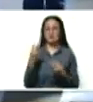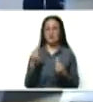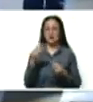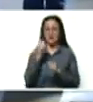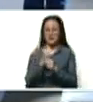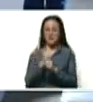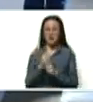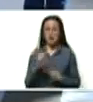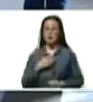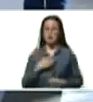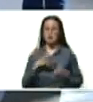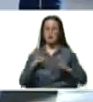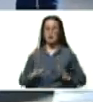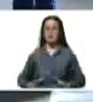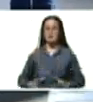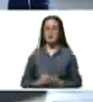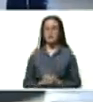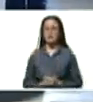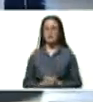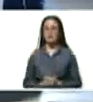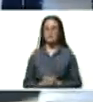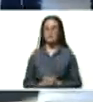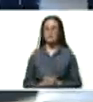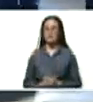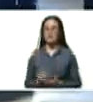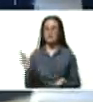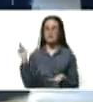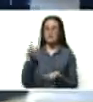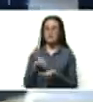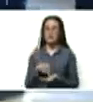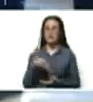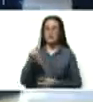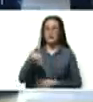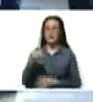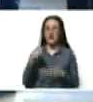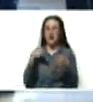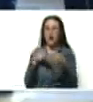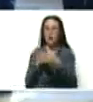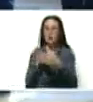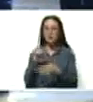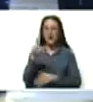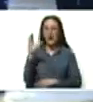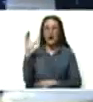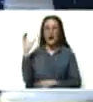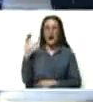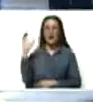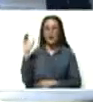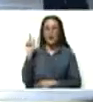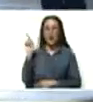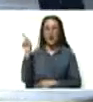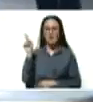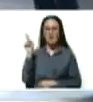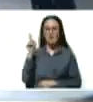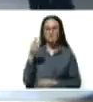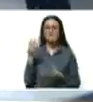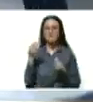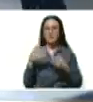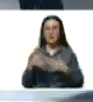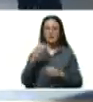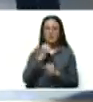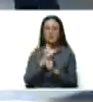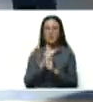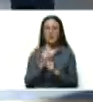puede descansar. Cuando venía hacia acá, hacia las juntas, hacia Caricuao, vi que falta mucho trabajo en la